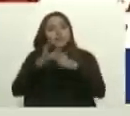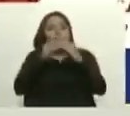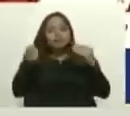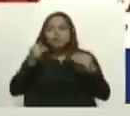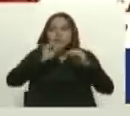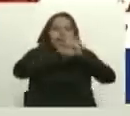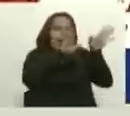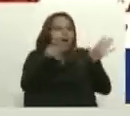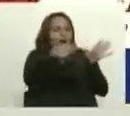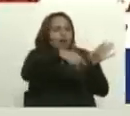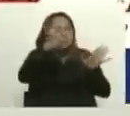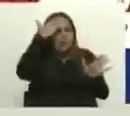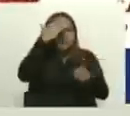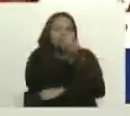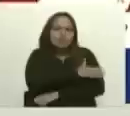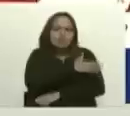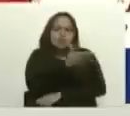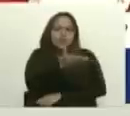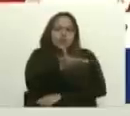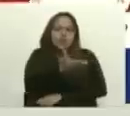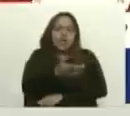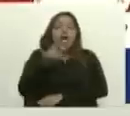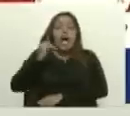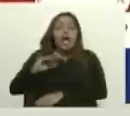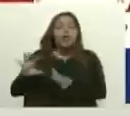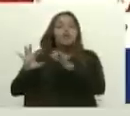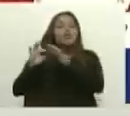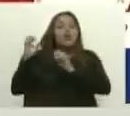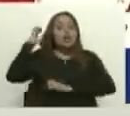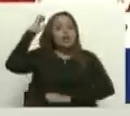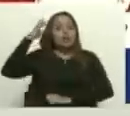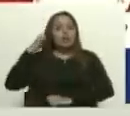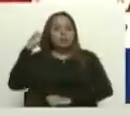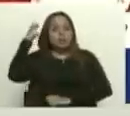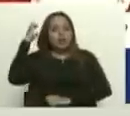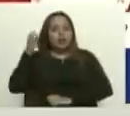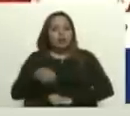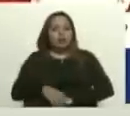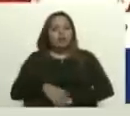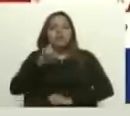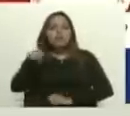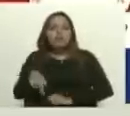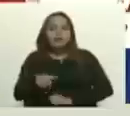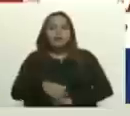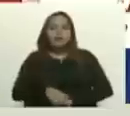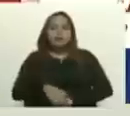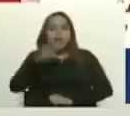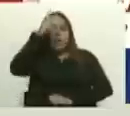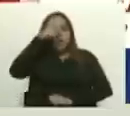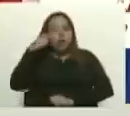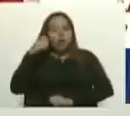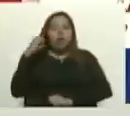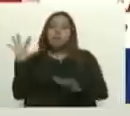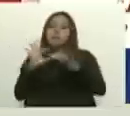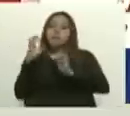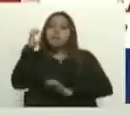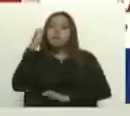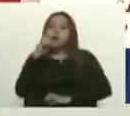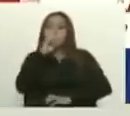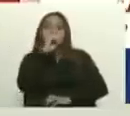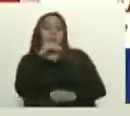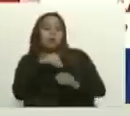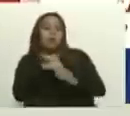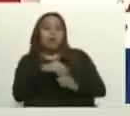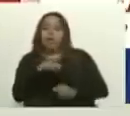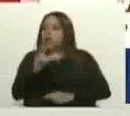claros, la Unión Europea, detrás de lo que dijera Donald Trump. Ni una sola voz a decir, usted no puede hacer